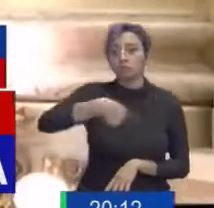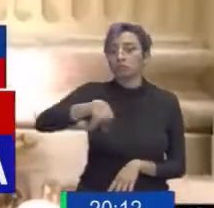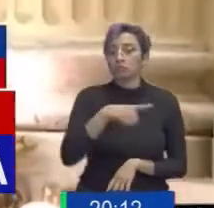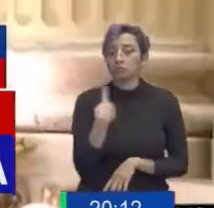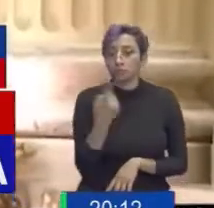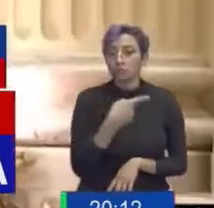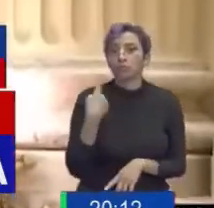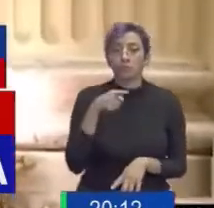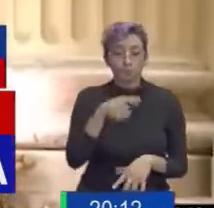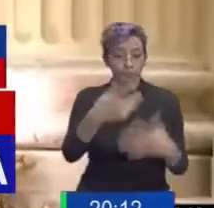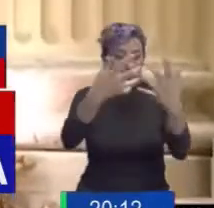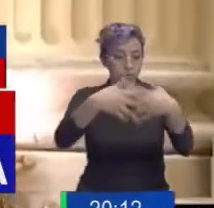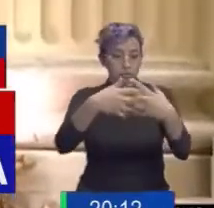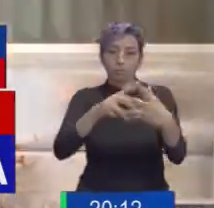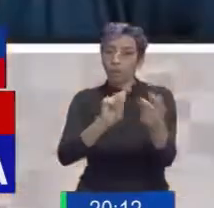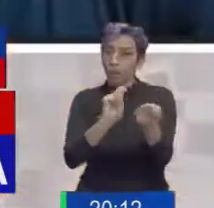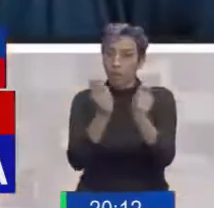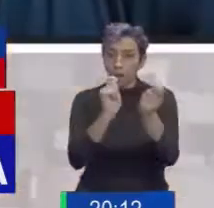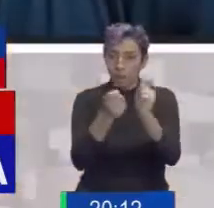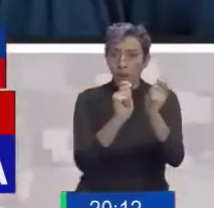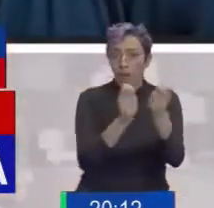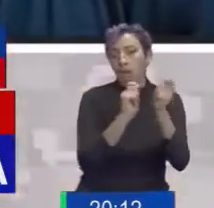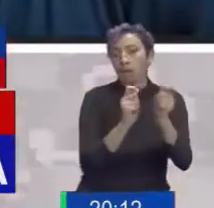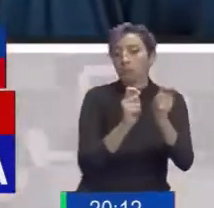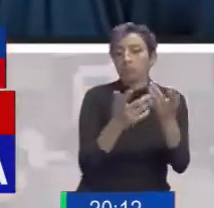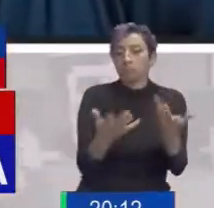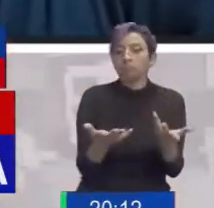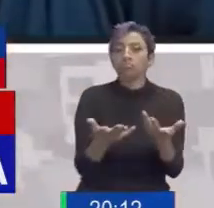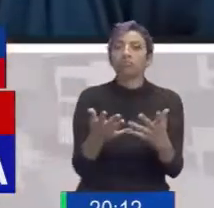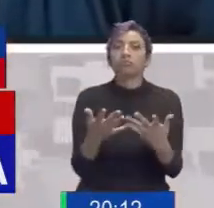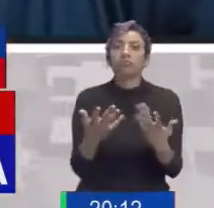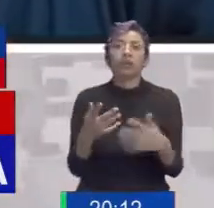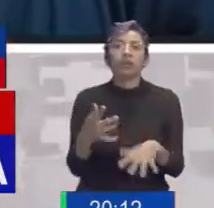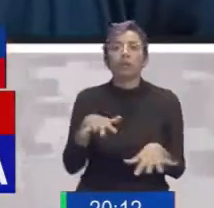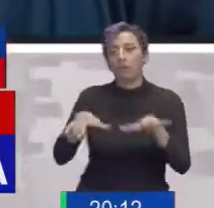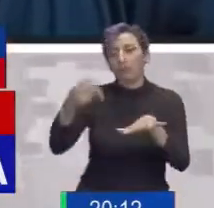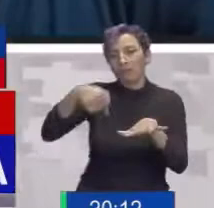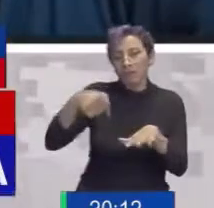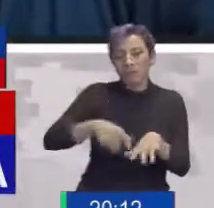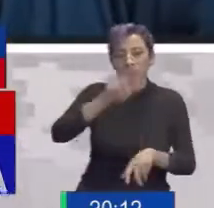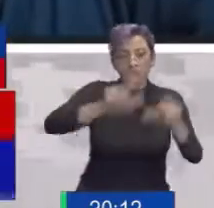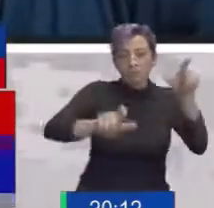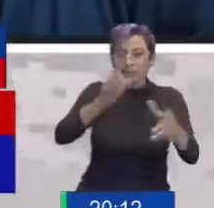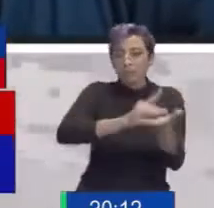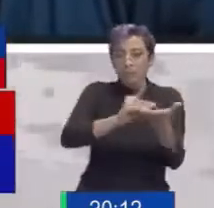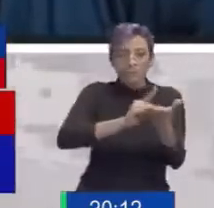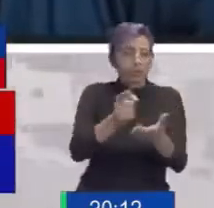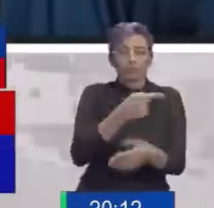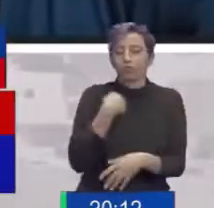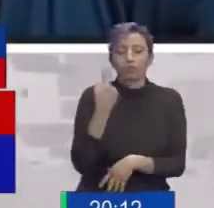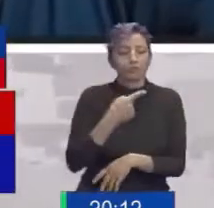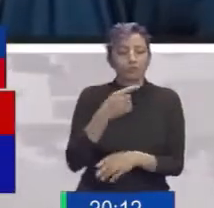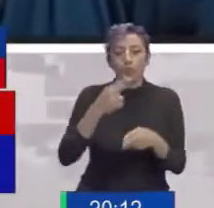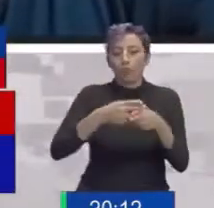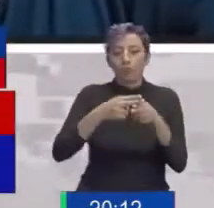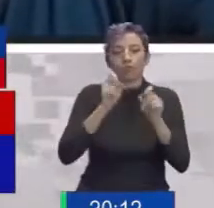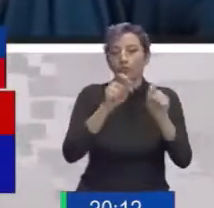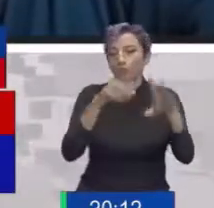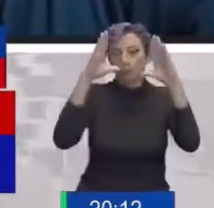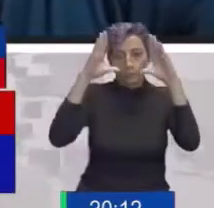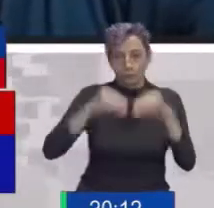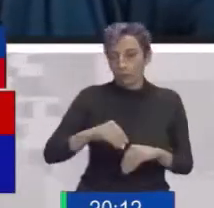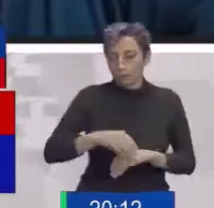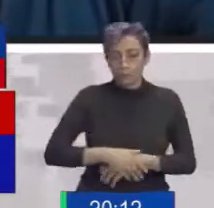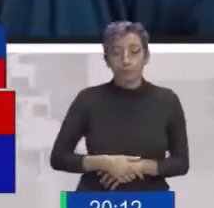la diputada Soher El Zucaria, o sea, ahora no me acuerdo todos los nombres. Y siempre en los proyectos y las redacciones, y